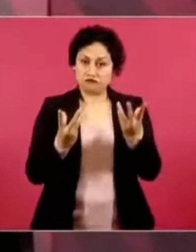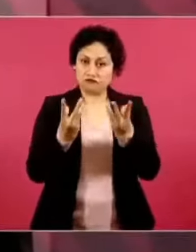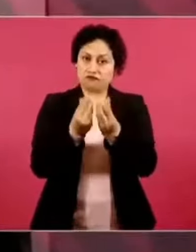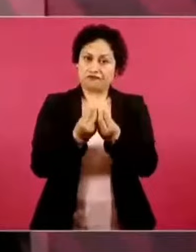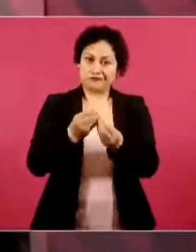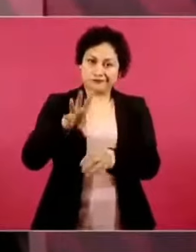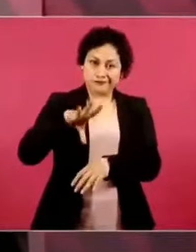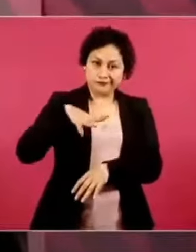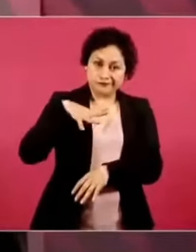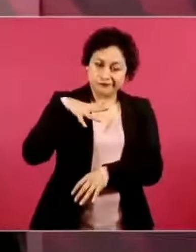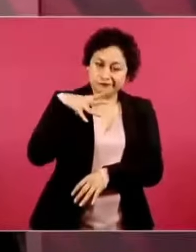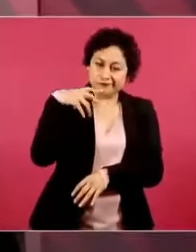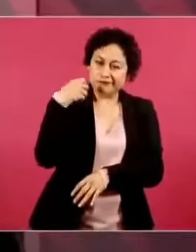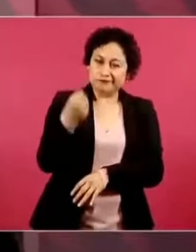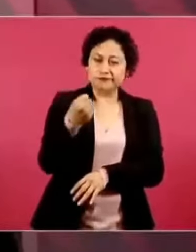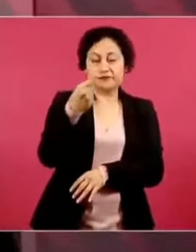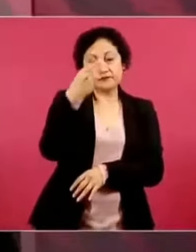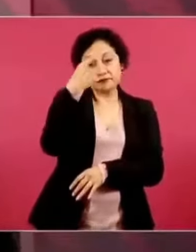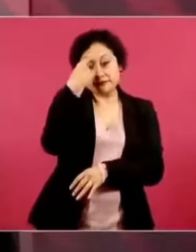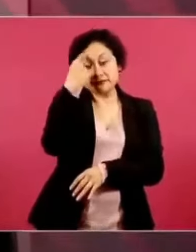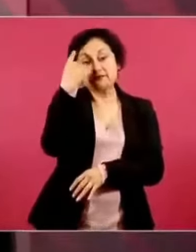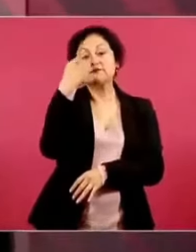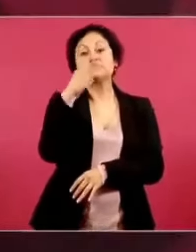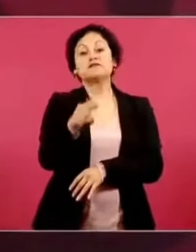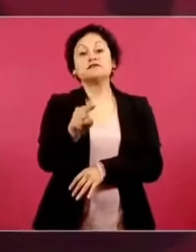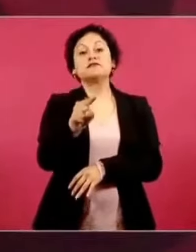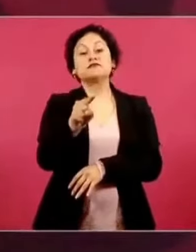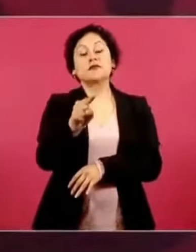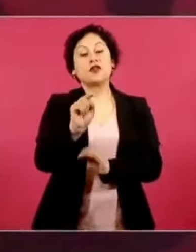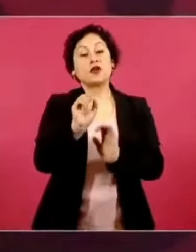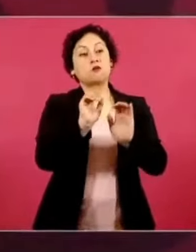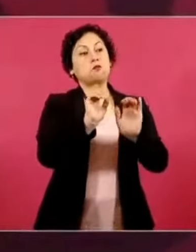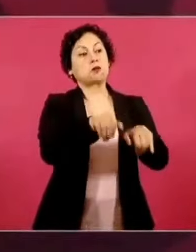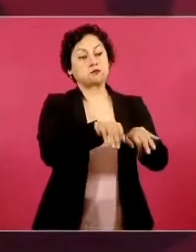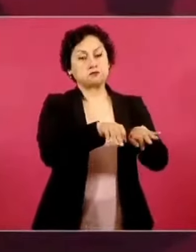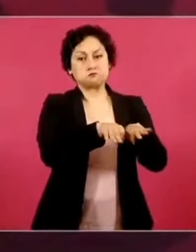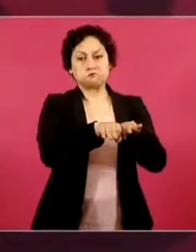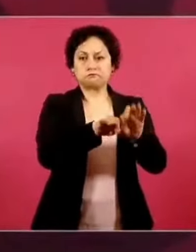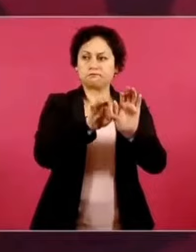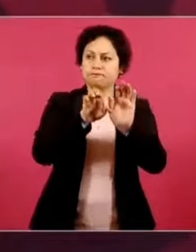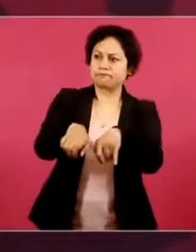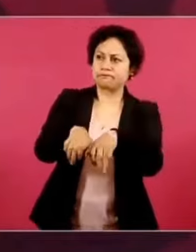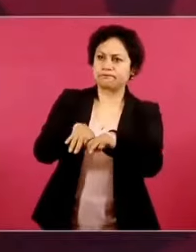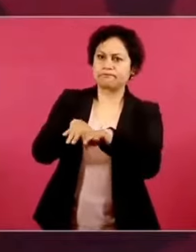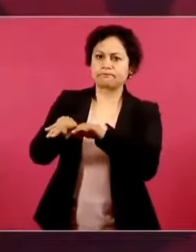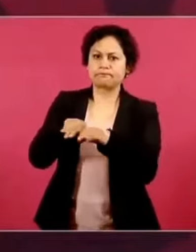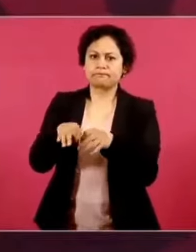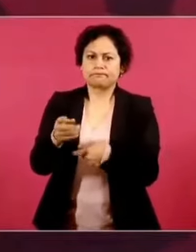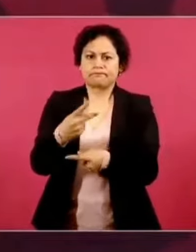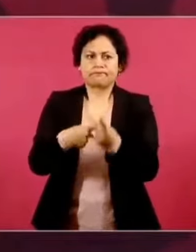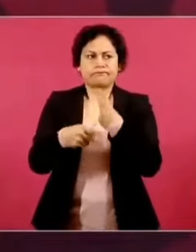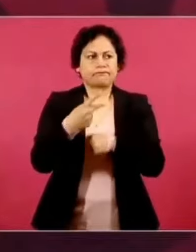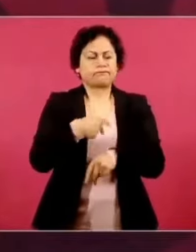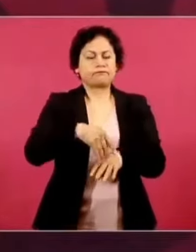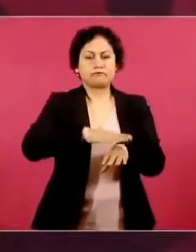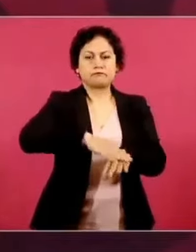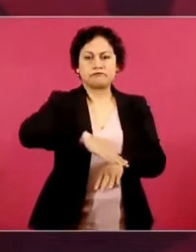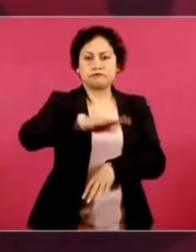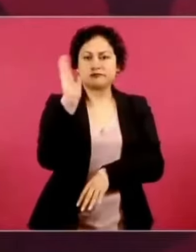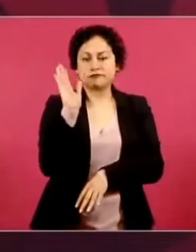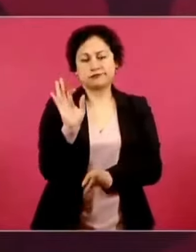que se generen muchos empleos lo hemos logrado México es de los